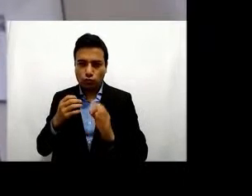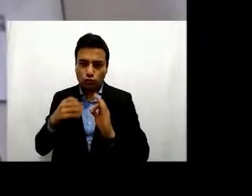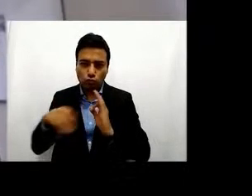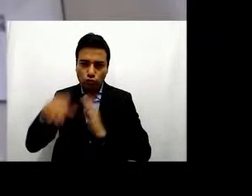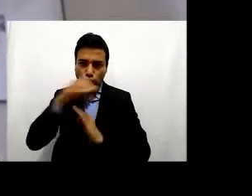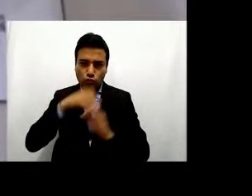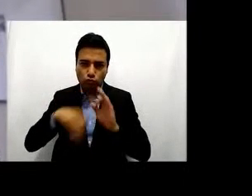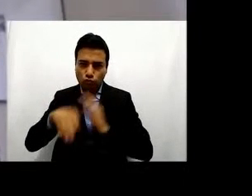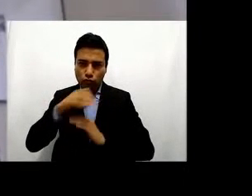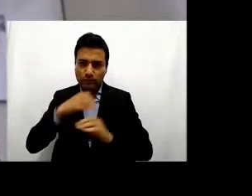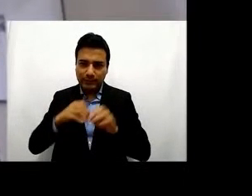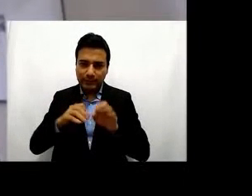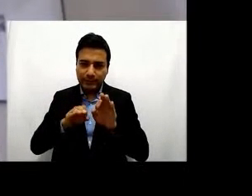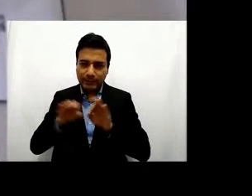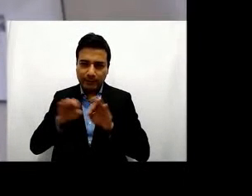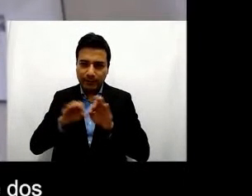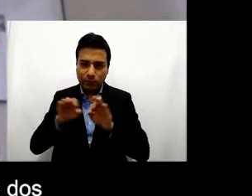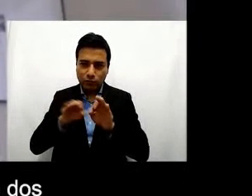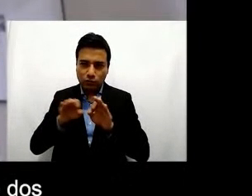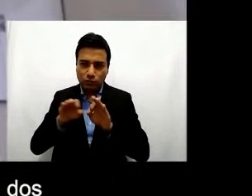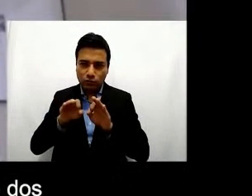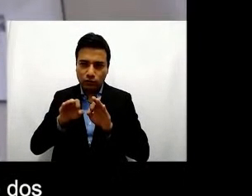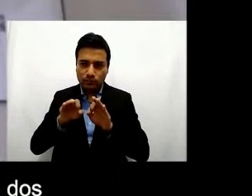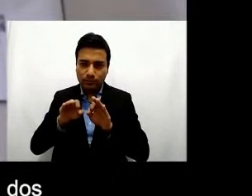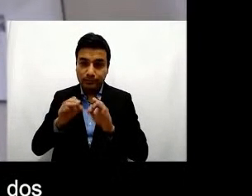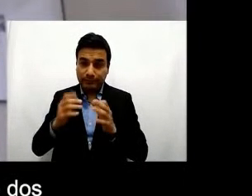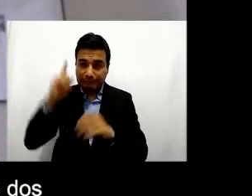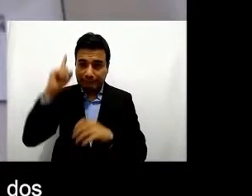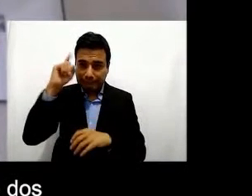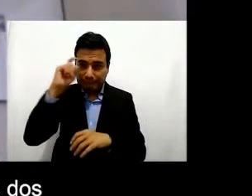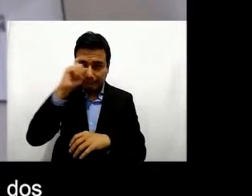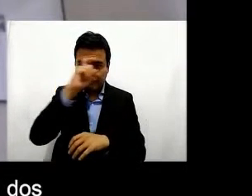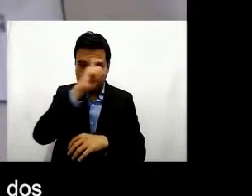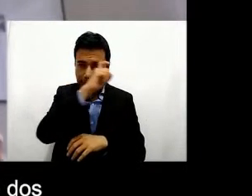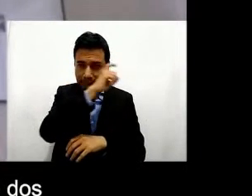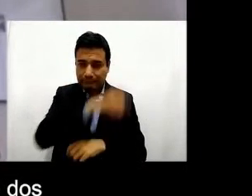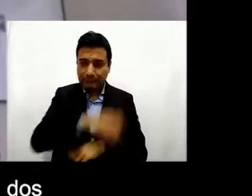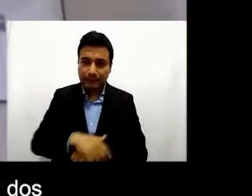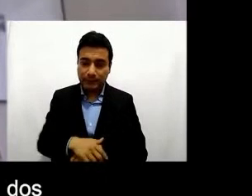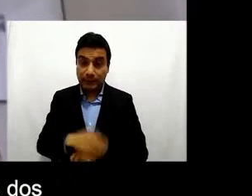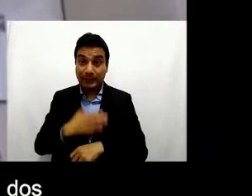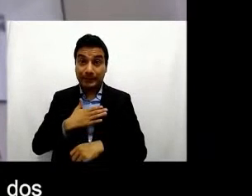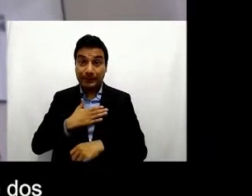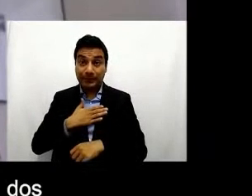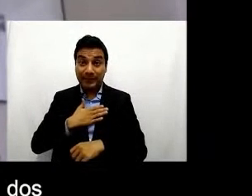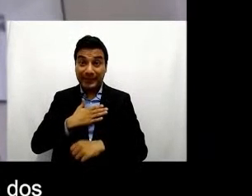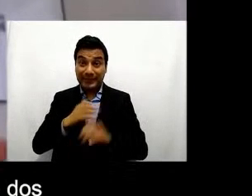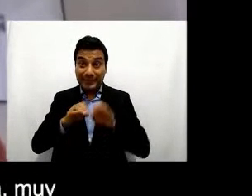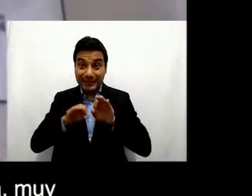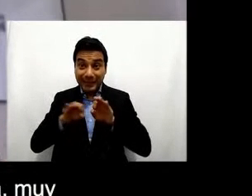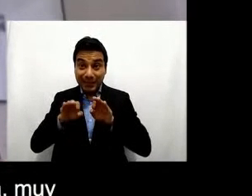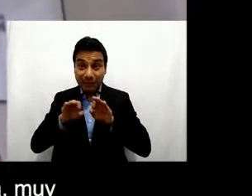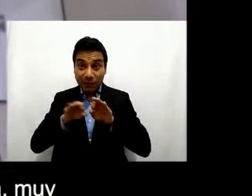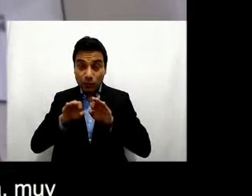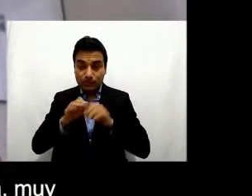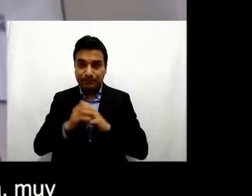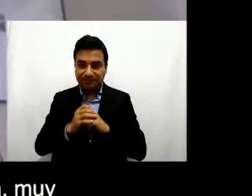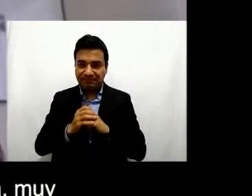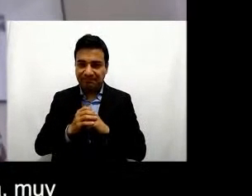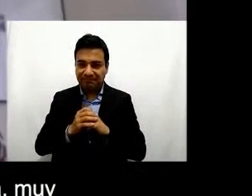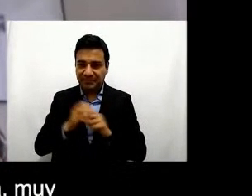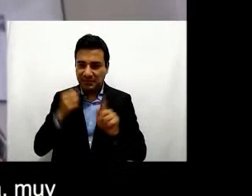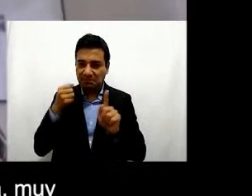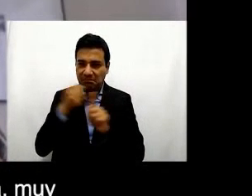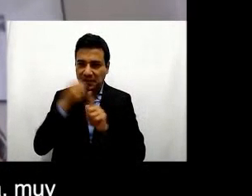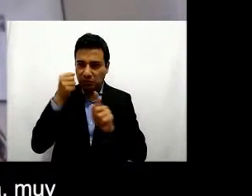un periodo realmente difícil. Y en nuestro trabajo esto se ha visto reflejado de dos maneras. Nuestra forma